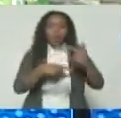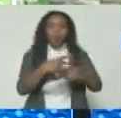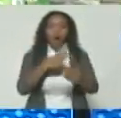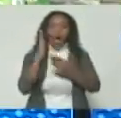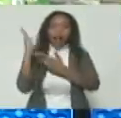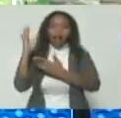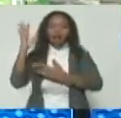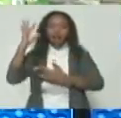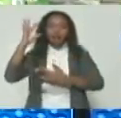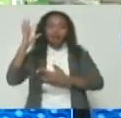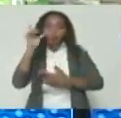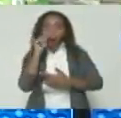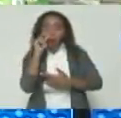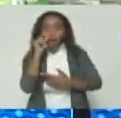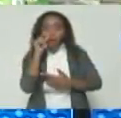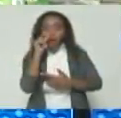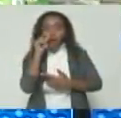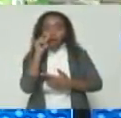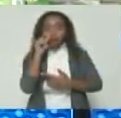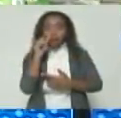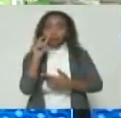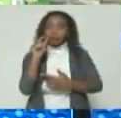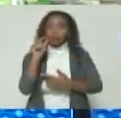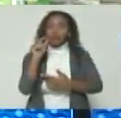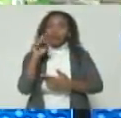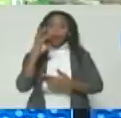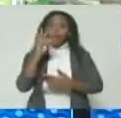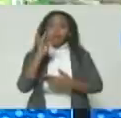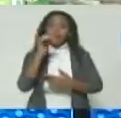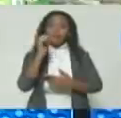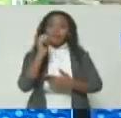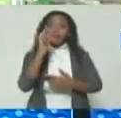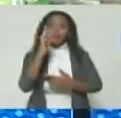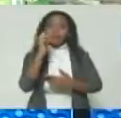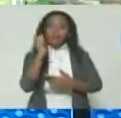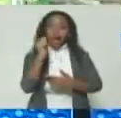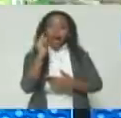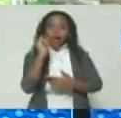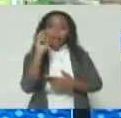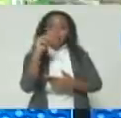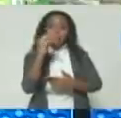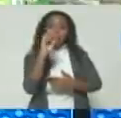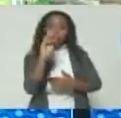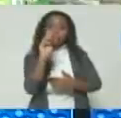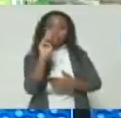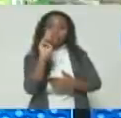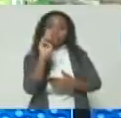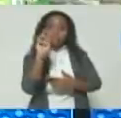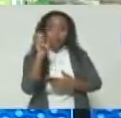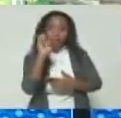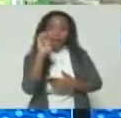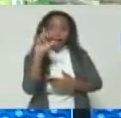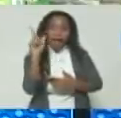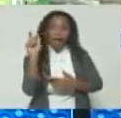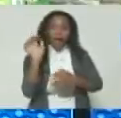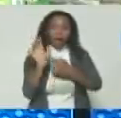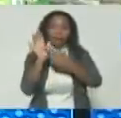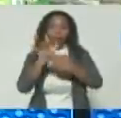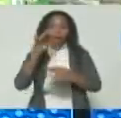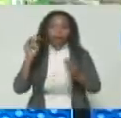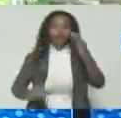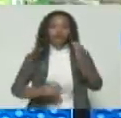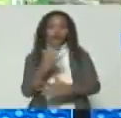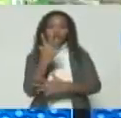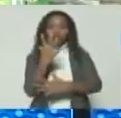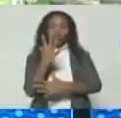Fray Miguel, Naguará de nombre, Fray Miguel Silvera, representante del fondo